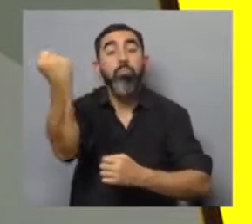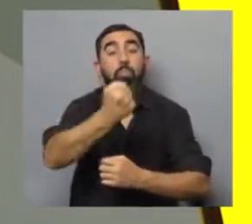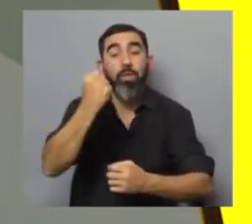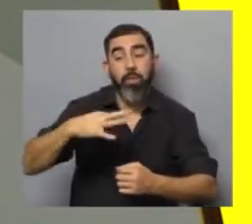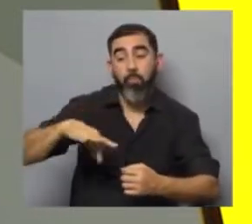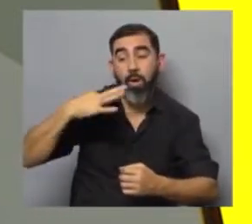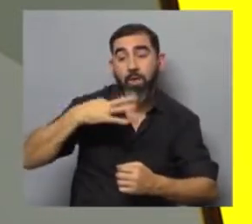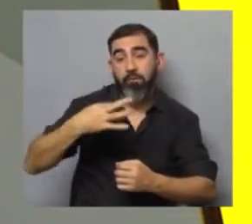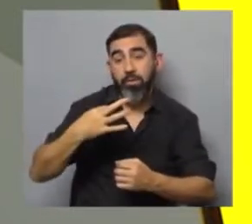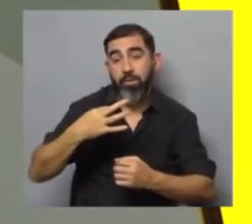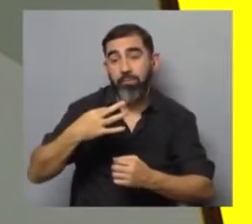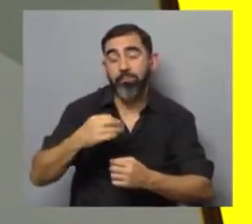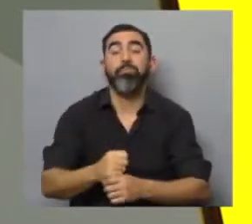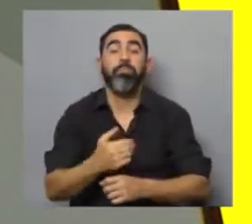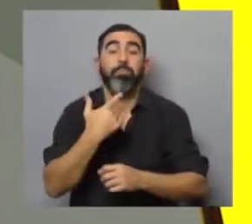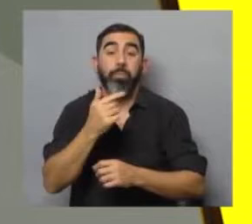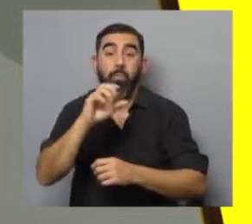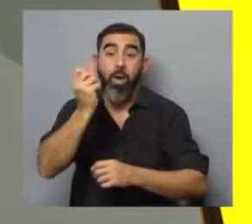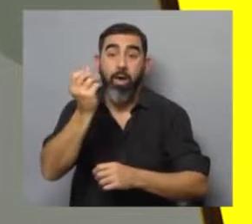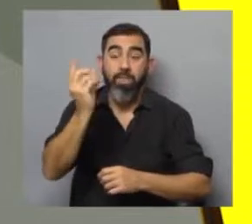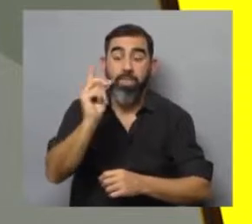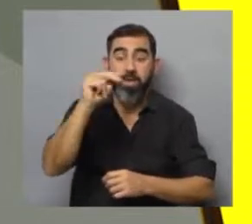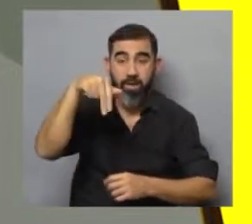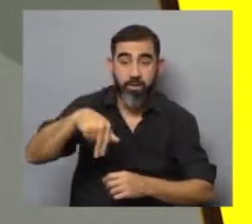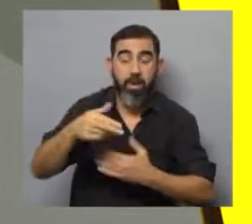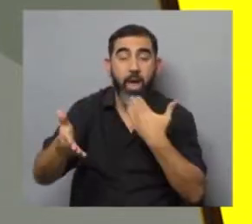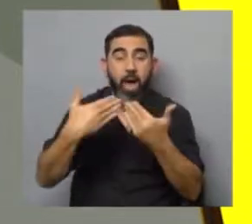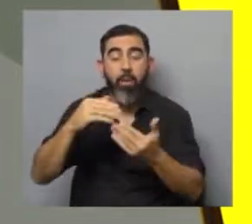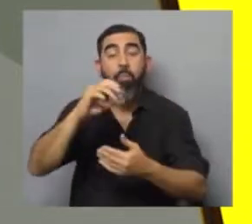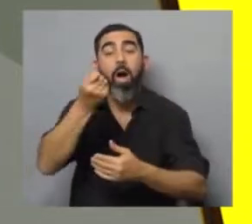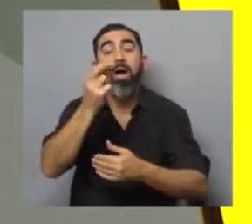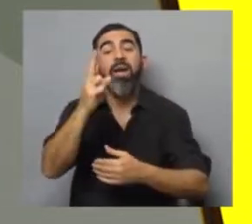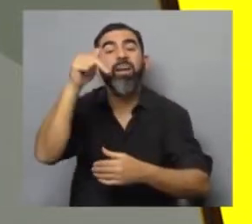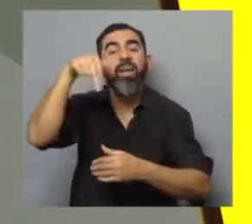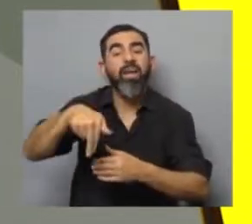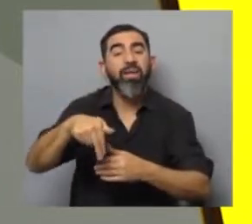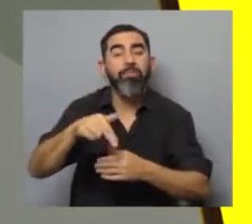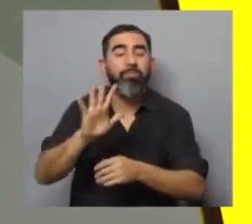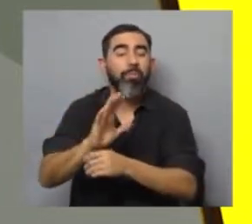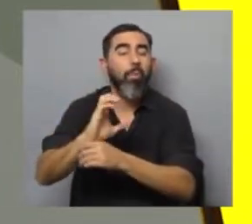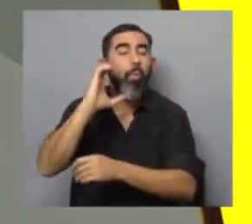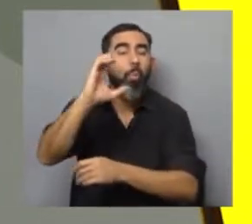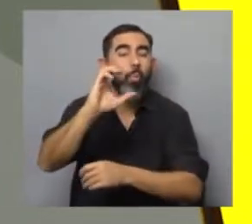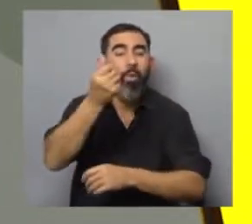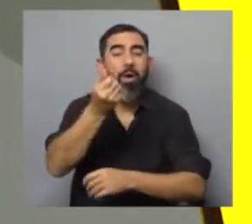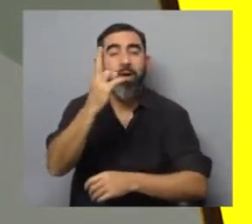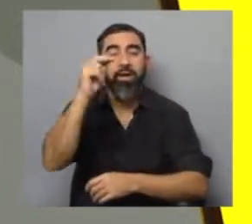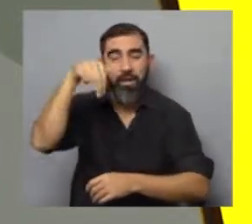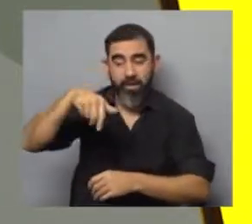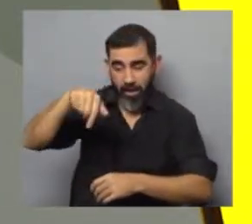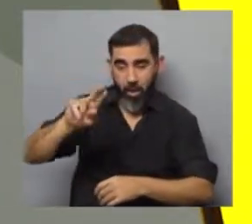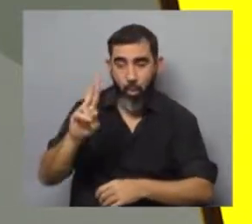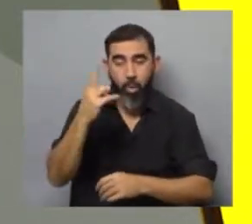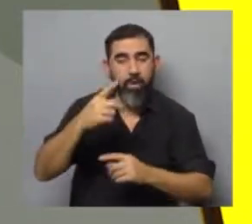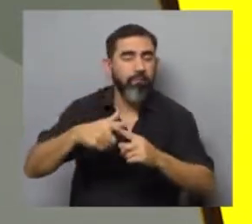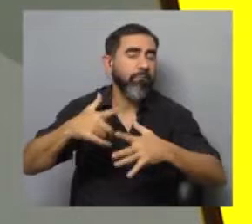del famoso y mediático ADN. Vamos a hablar del ARN, vamos a hablar del Club del ARN en Uruguay y de lo que se festejó